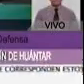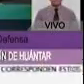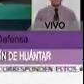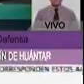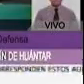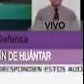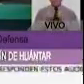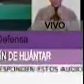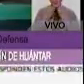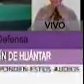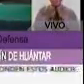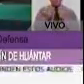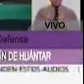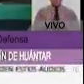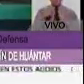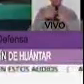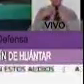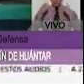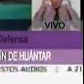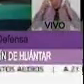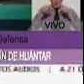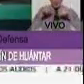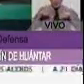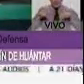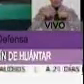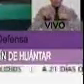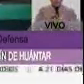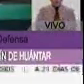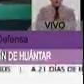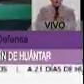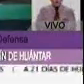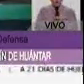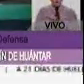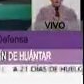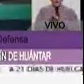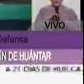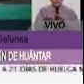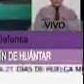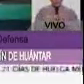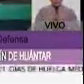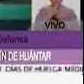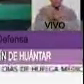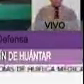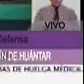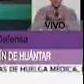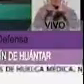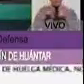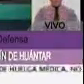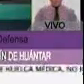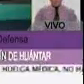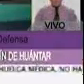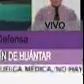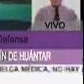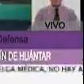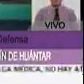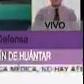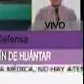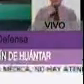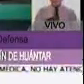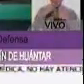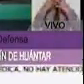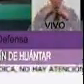el pronunciamiento de un radiólogo norteamericano que realizó un examen a